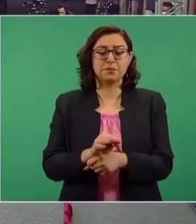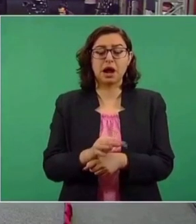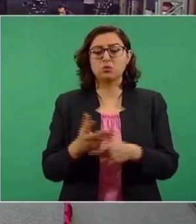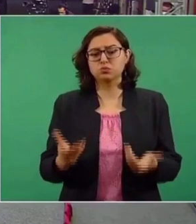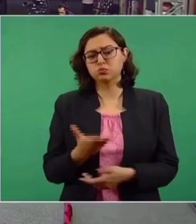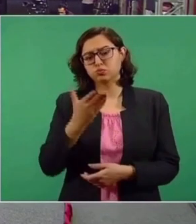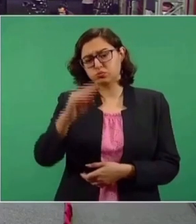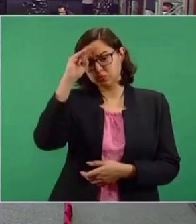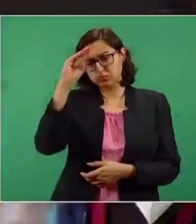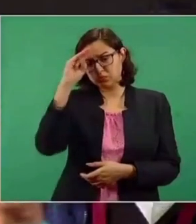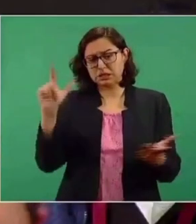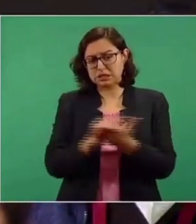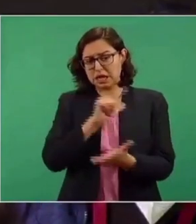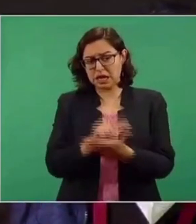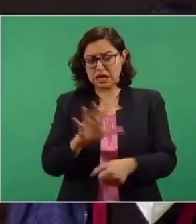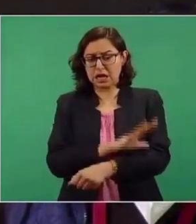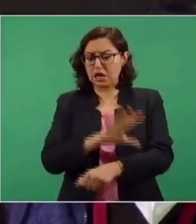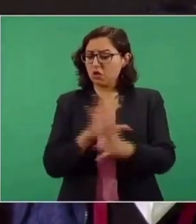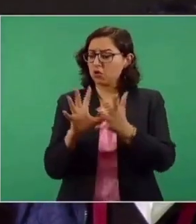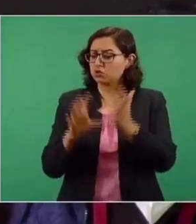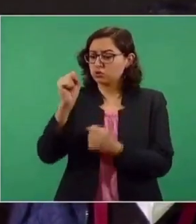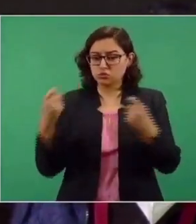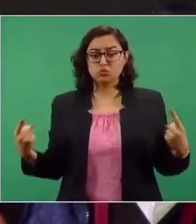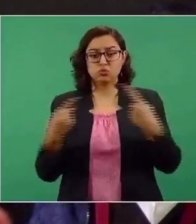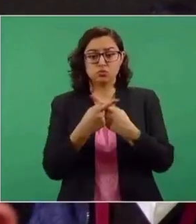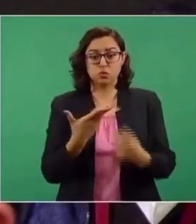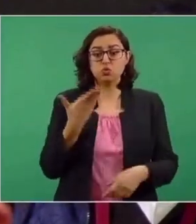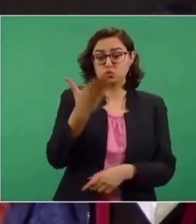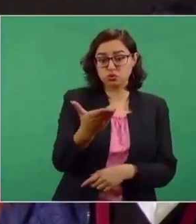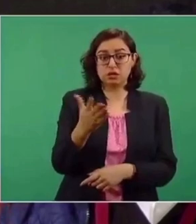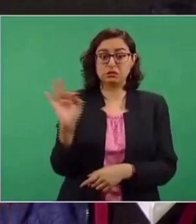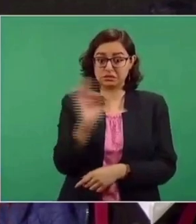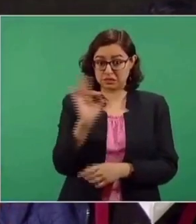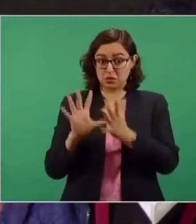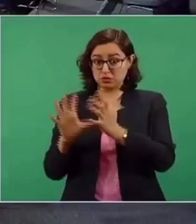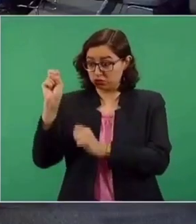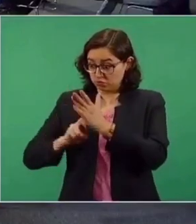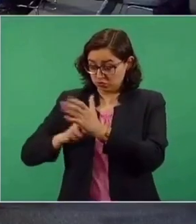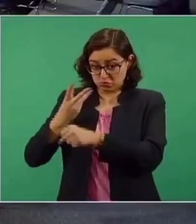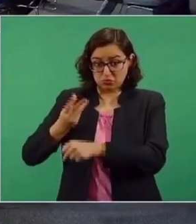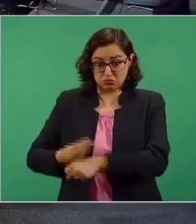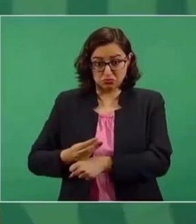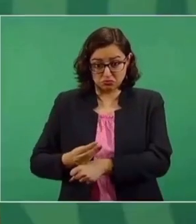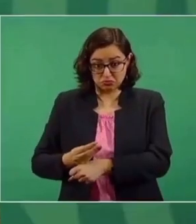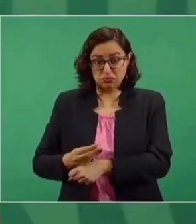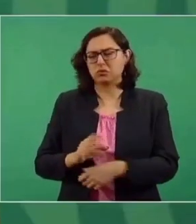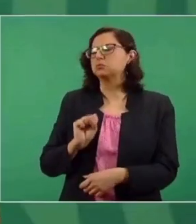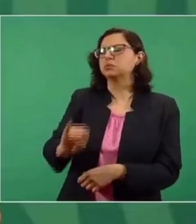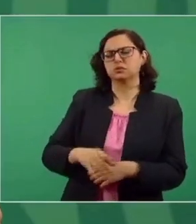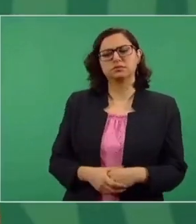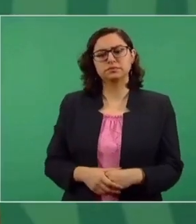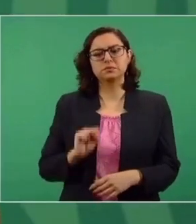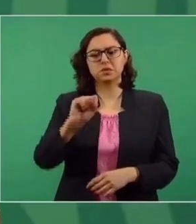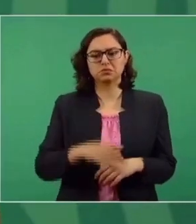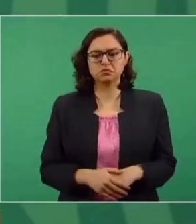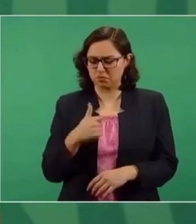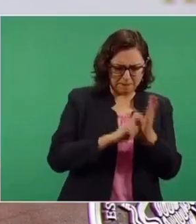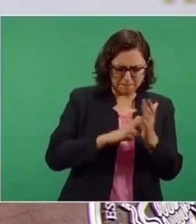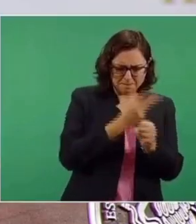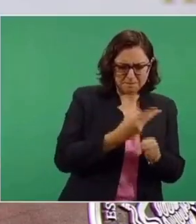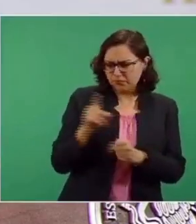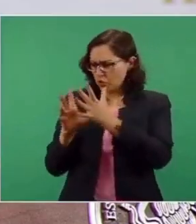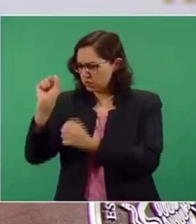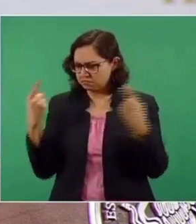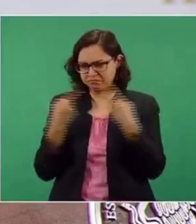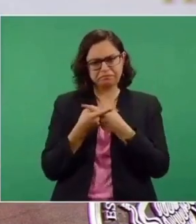determinan que esta ley eléctrica contraviene a la Constitución, ¿usted impulsaría entonces una reforma constitucional? Sí, sí. Yo estoy seguro que no es inconstitucional,